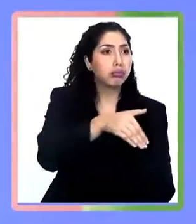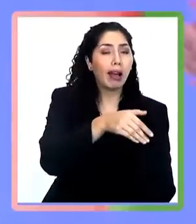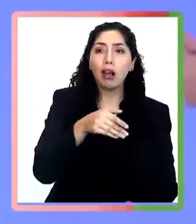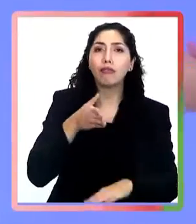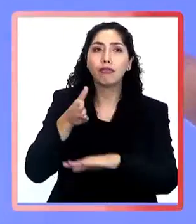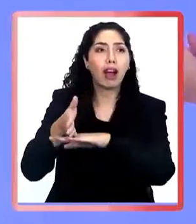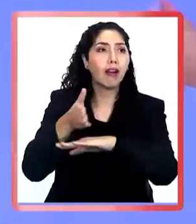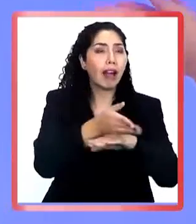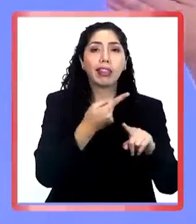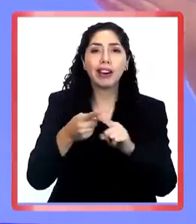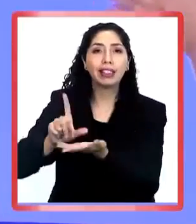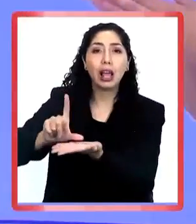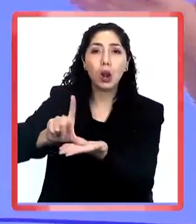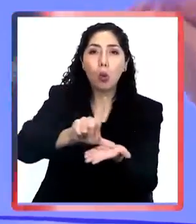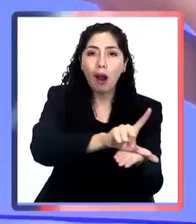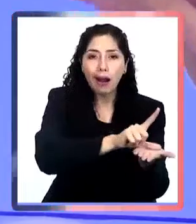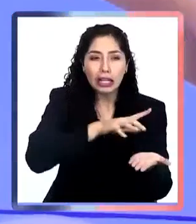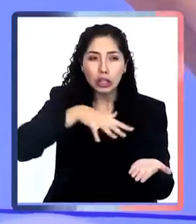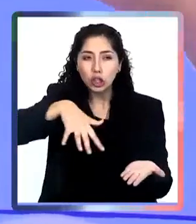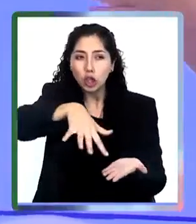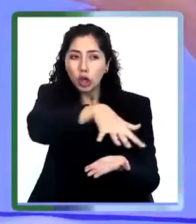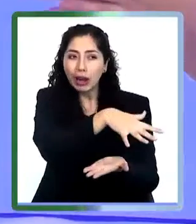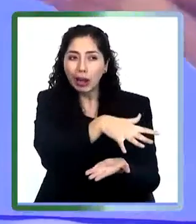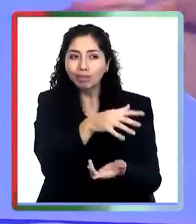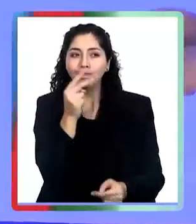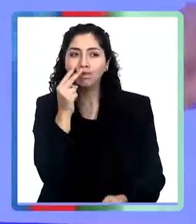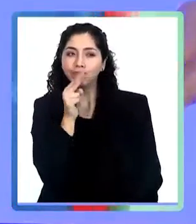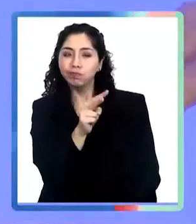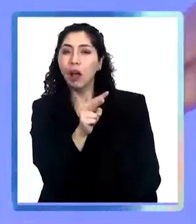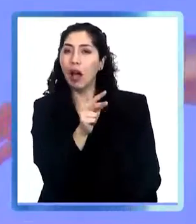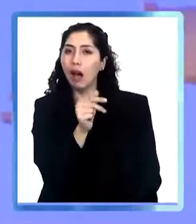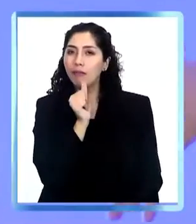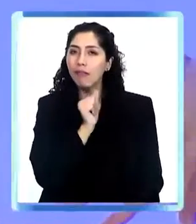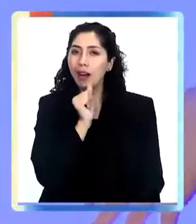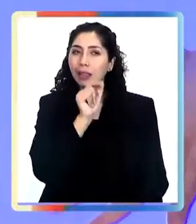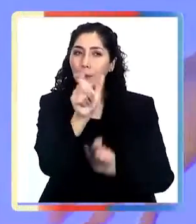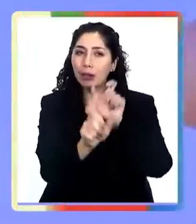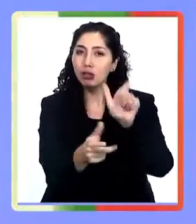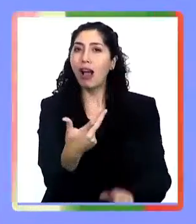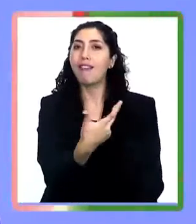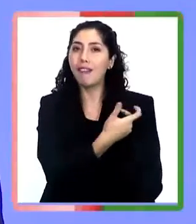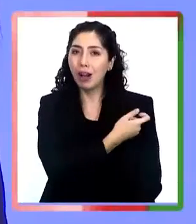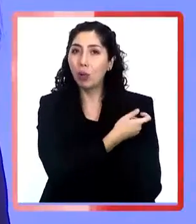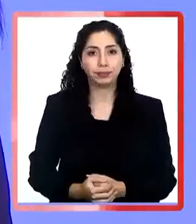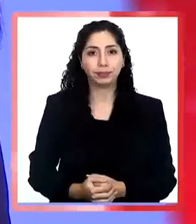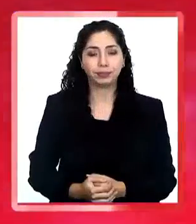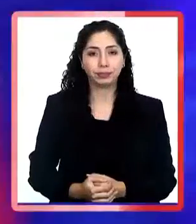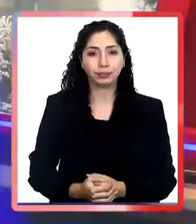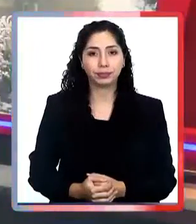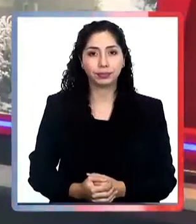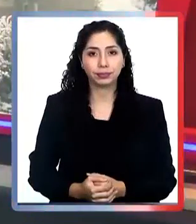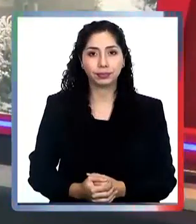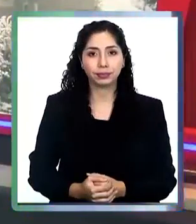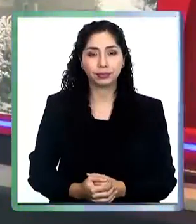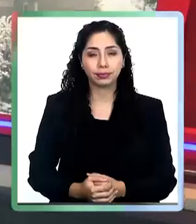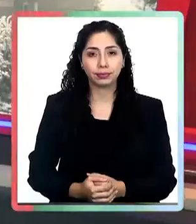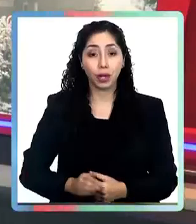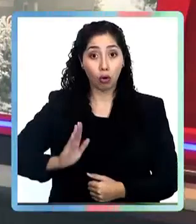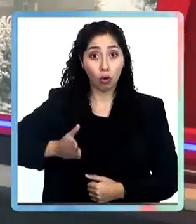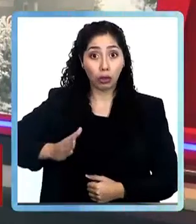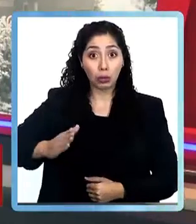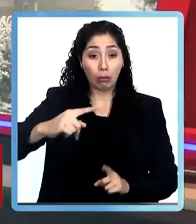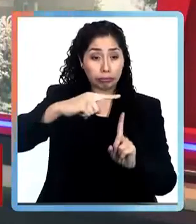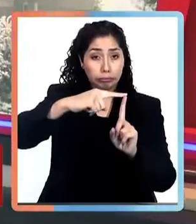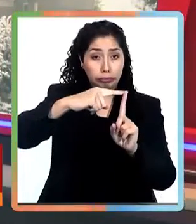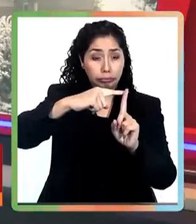zonas donde nosotros podemos identificar que las coberturas de vacunación son menores siguen las bajas